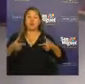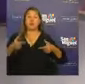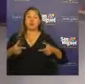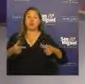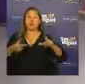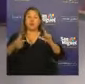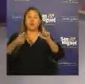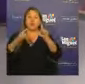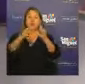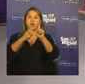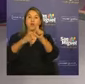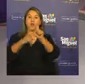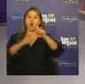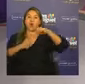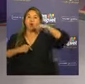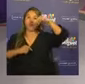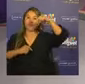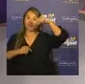presencia.